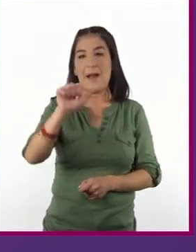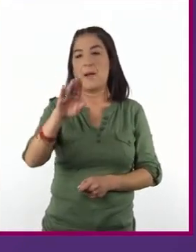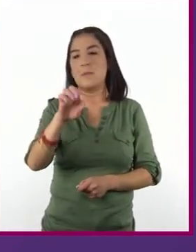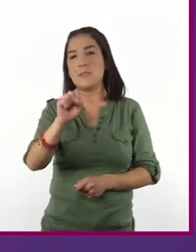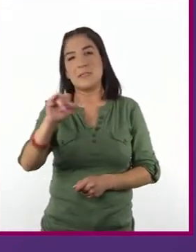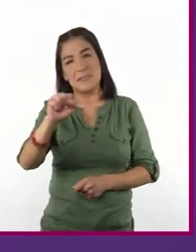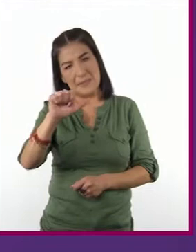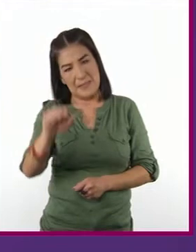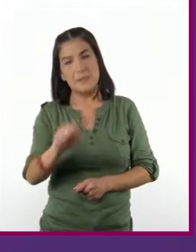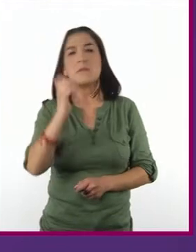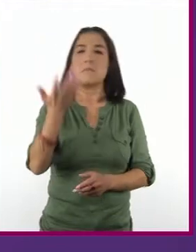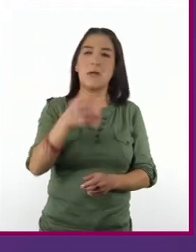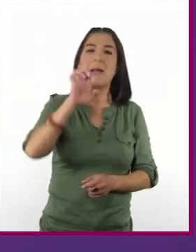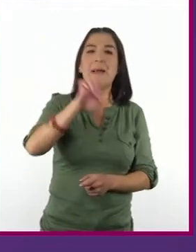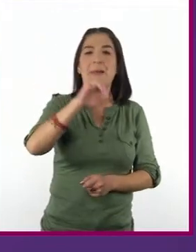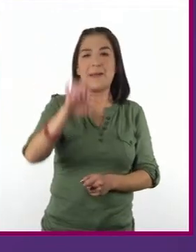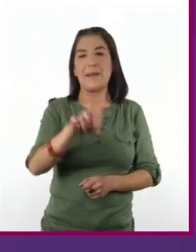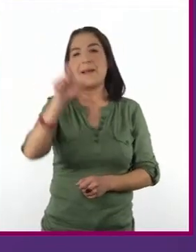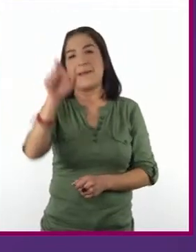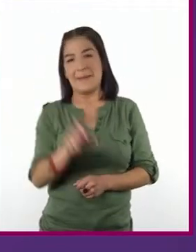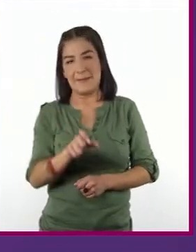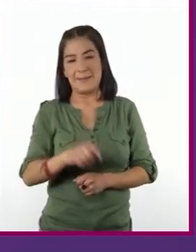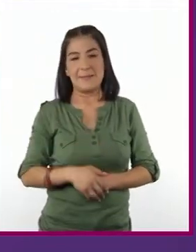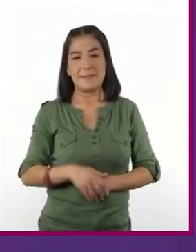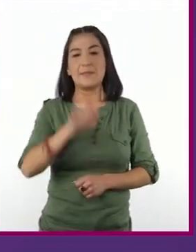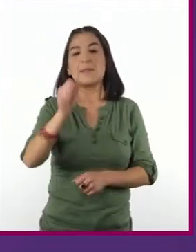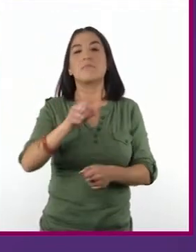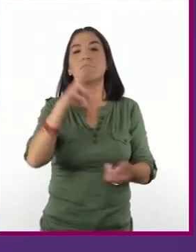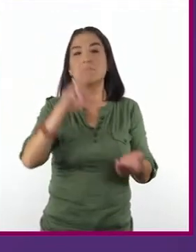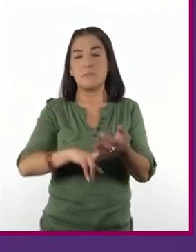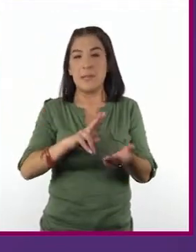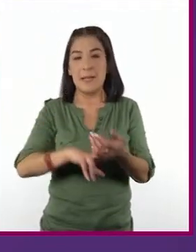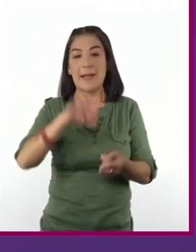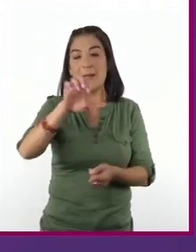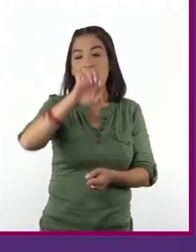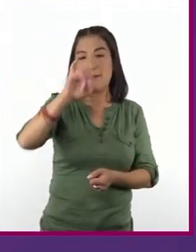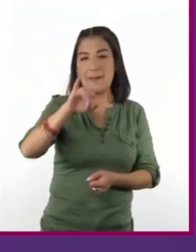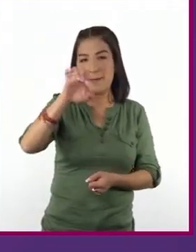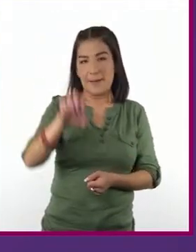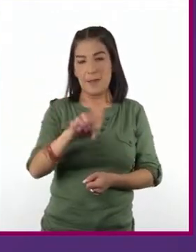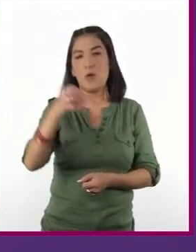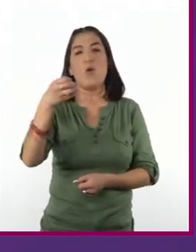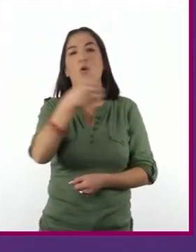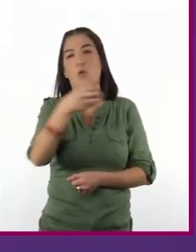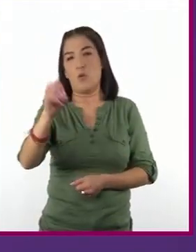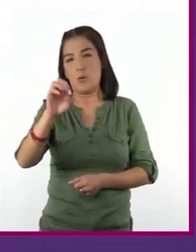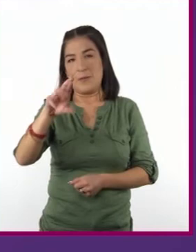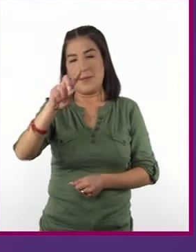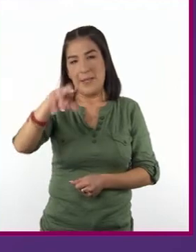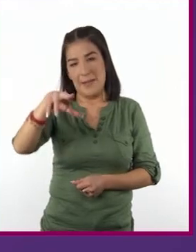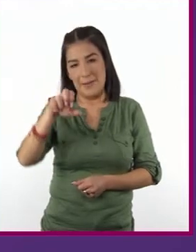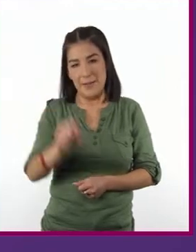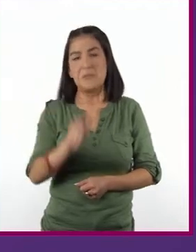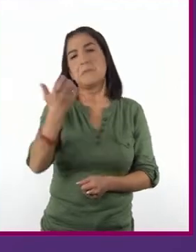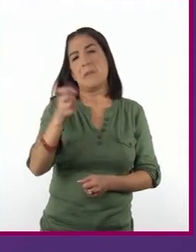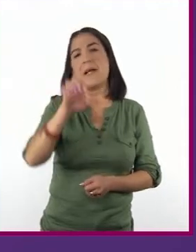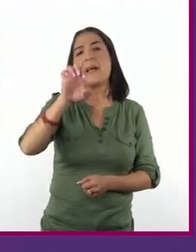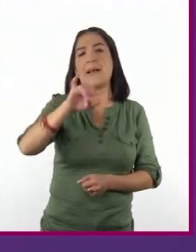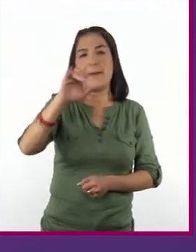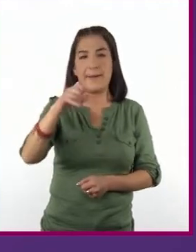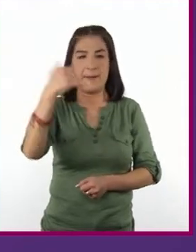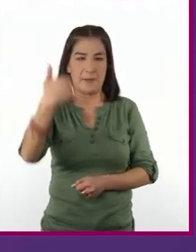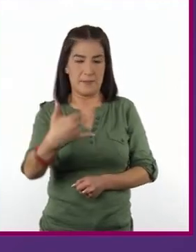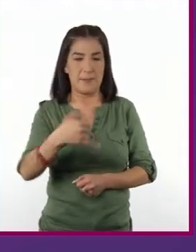X, y en el segundo valor pertenece al eje de las ordenadas o eje Y. Tomamos la primera